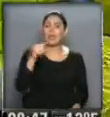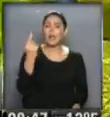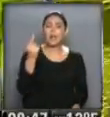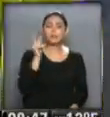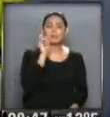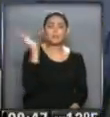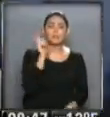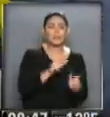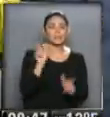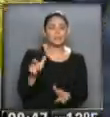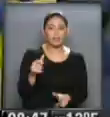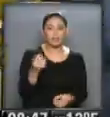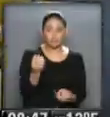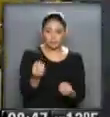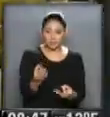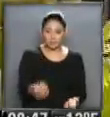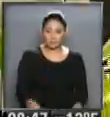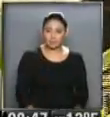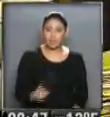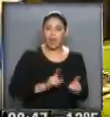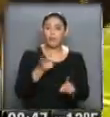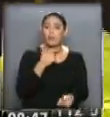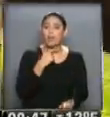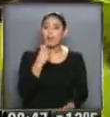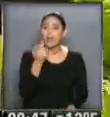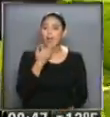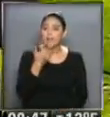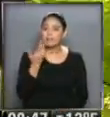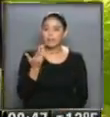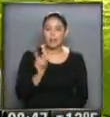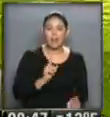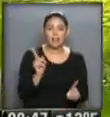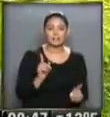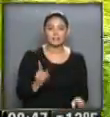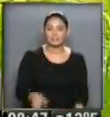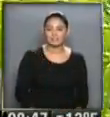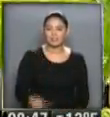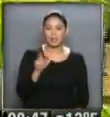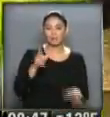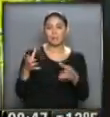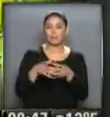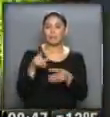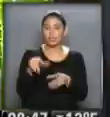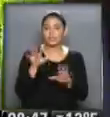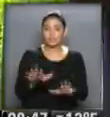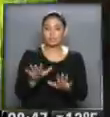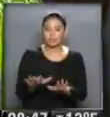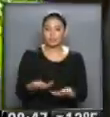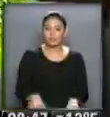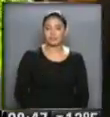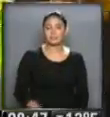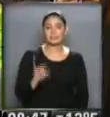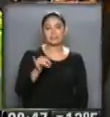acá está la gente. Oh, ¿cómo andan? A ver, ¿quién quiere? A ver quién habla, a ver, los de la gente de Arsenal. ¿Qué pasó? ¿Están demorado el vuelo? Una